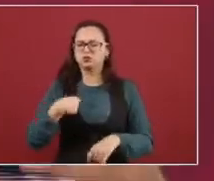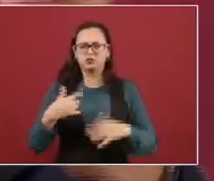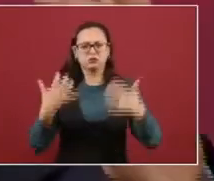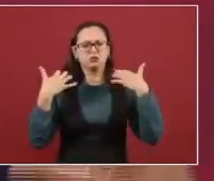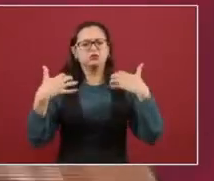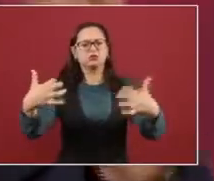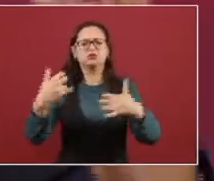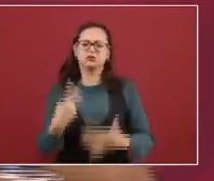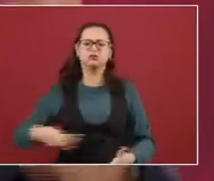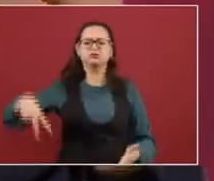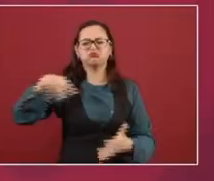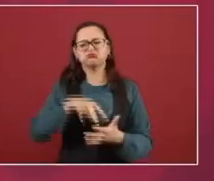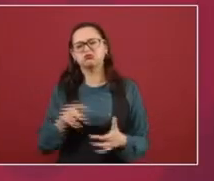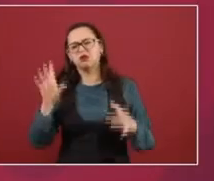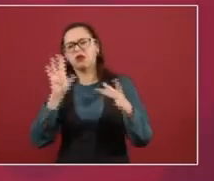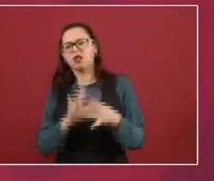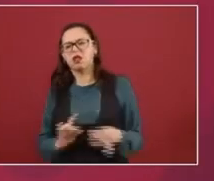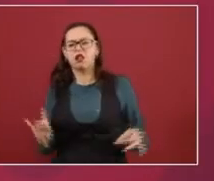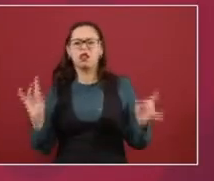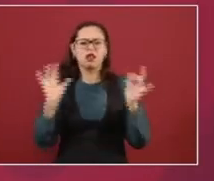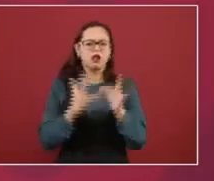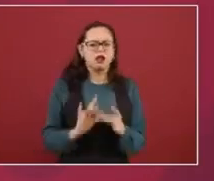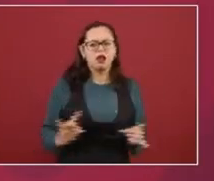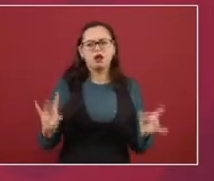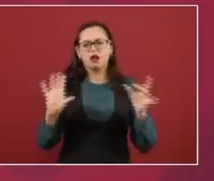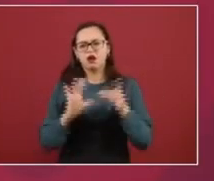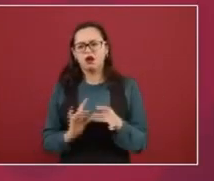hablando de